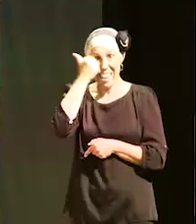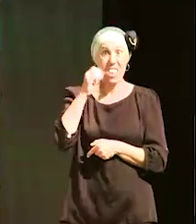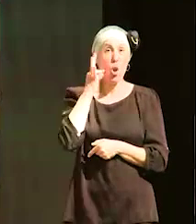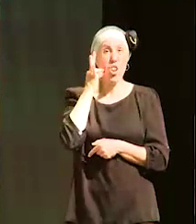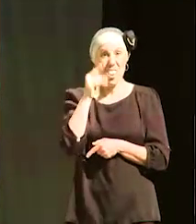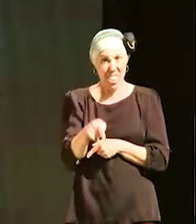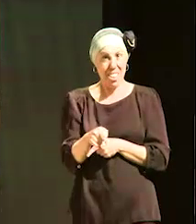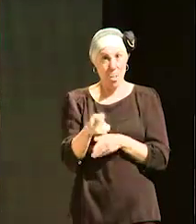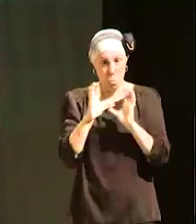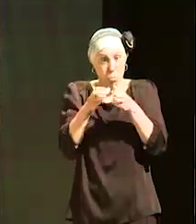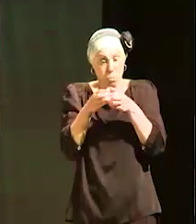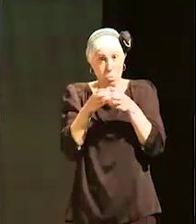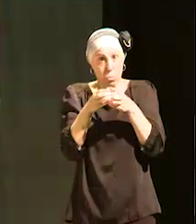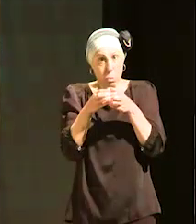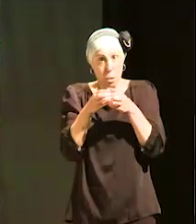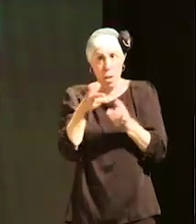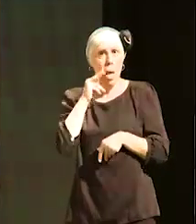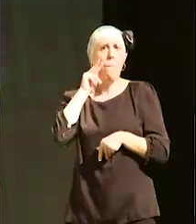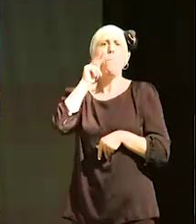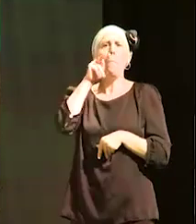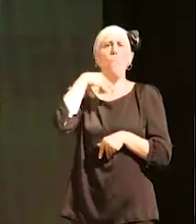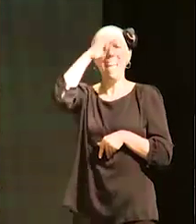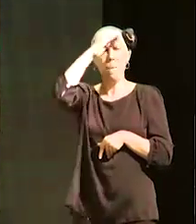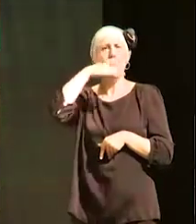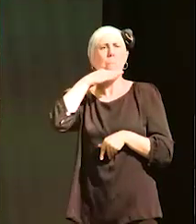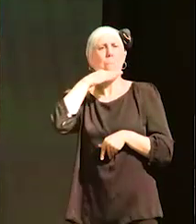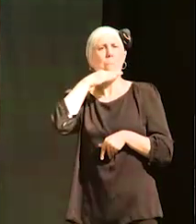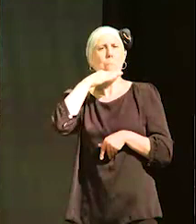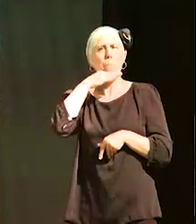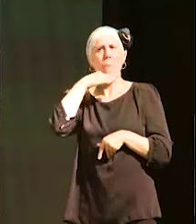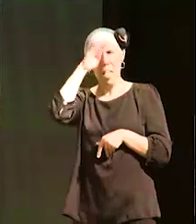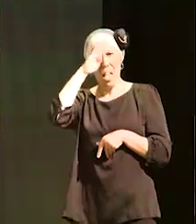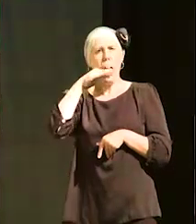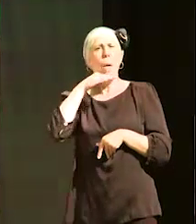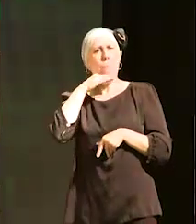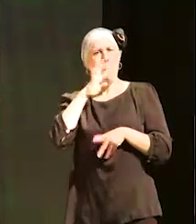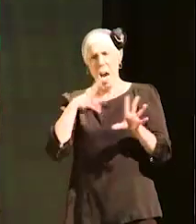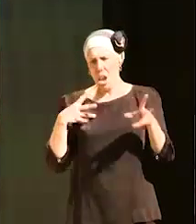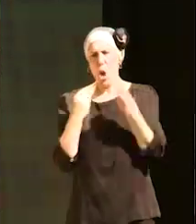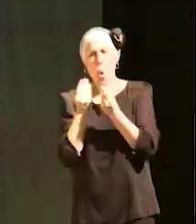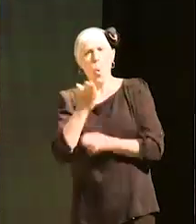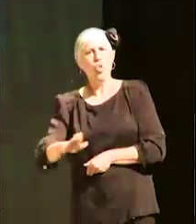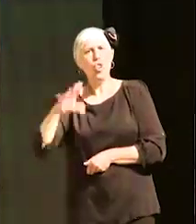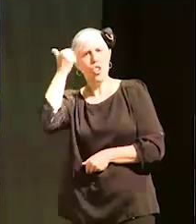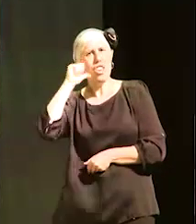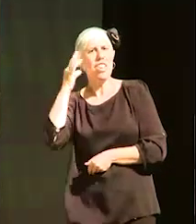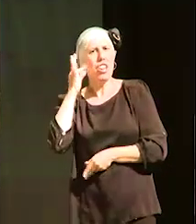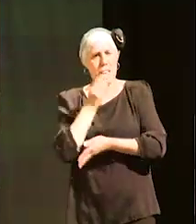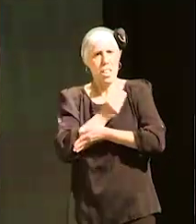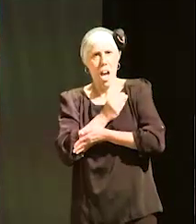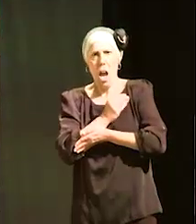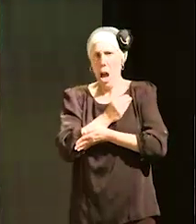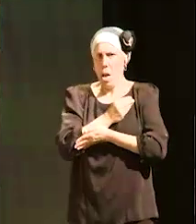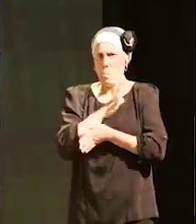allí ver a los padres haciendo los ejercicios con las niñitas y con los bebés o sea aquellos